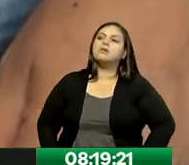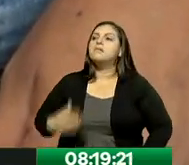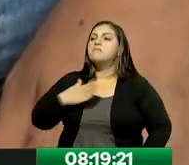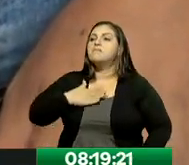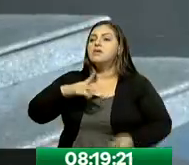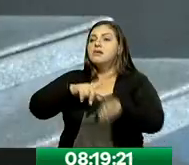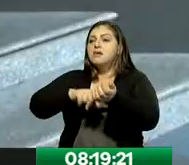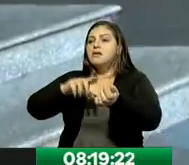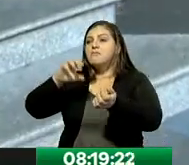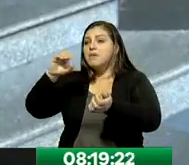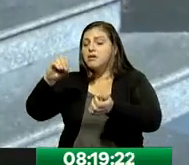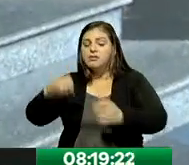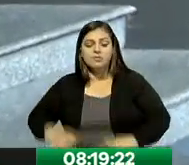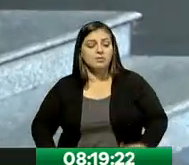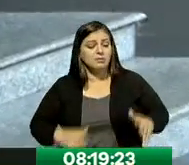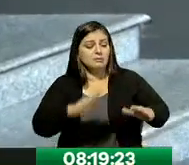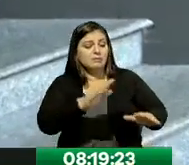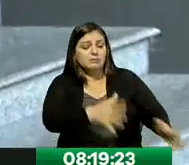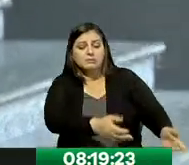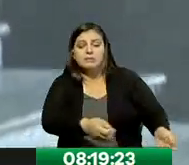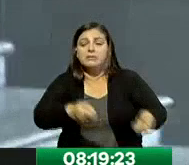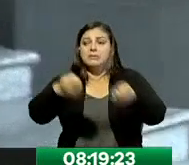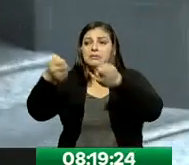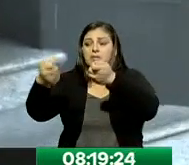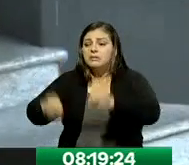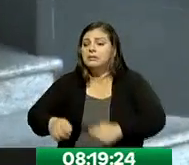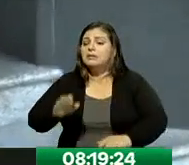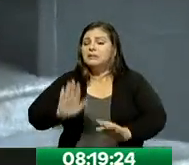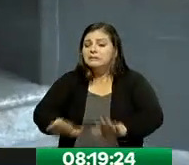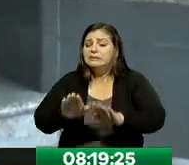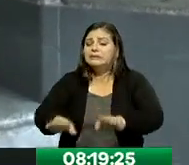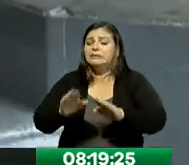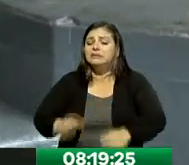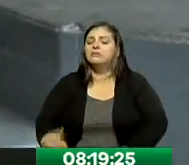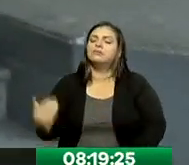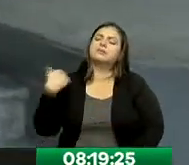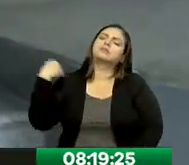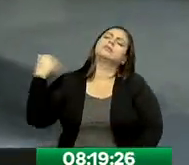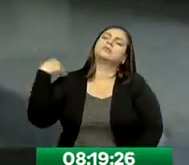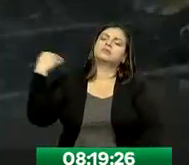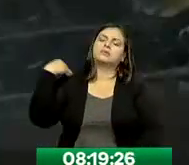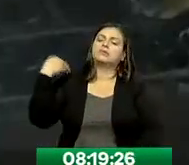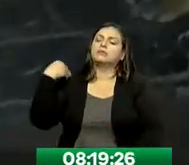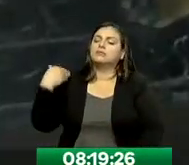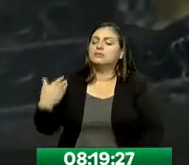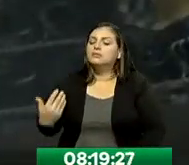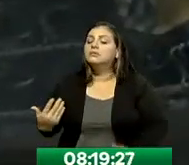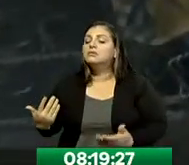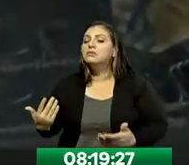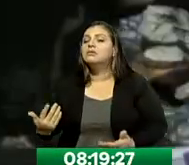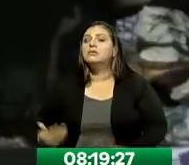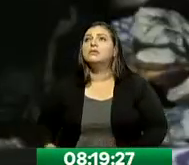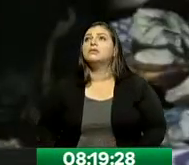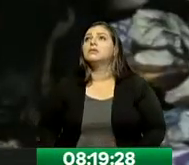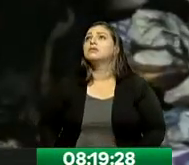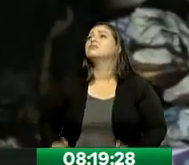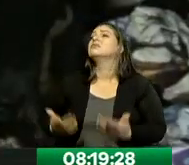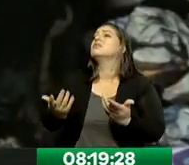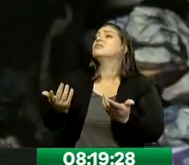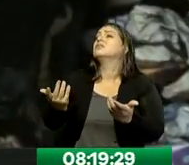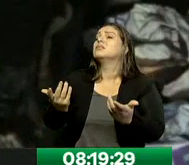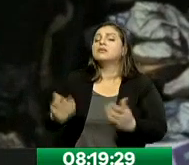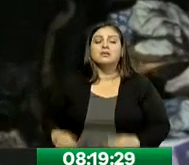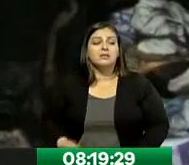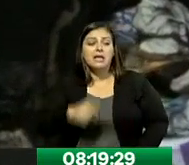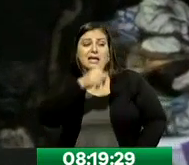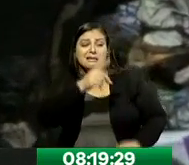años no es la primera vez que acudió a la fiscalía a denunciar a su conviviente y padre de su hijo por agresión, pero ahora él también